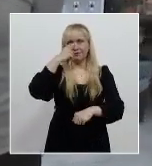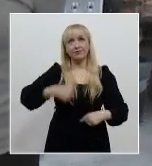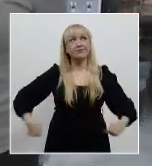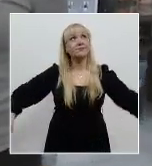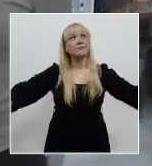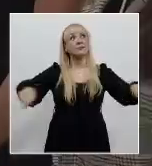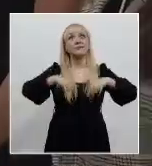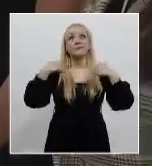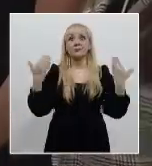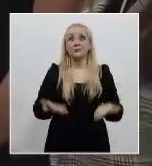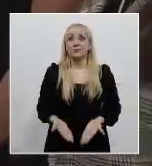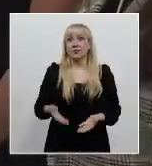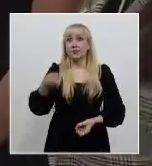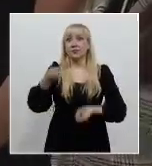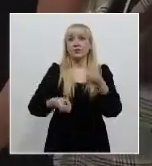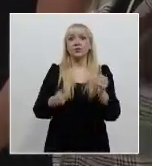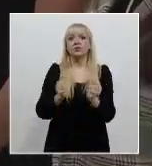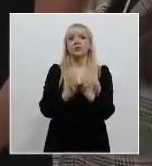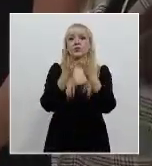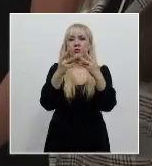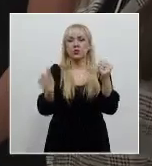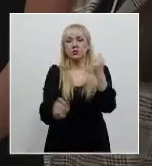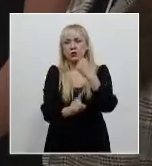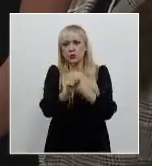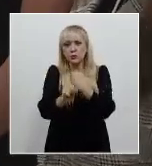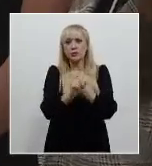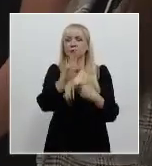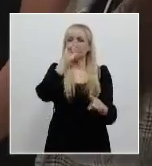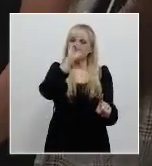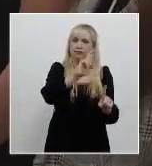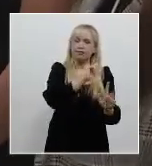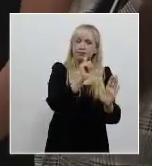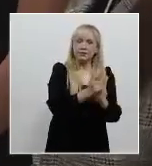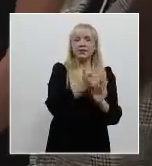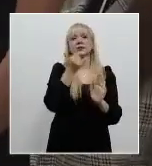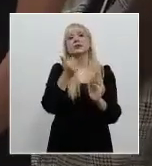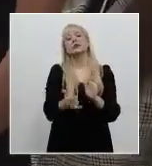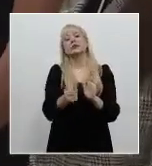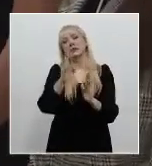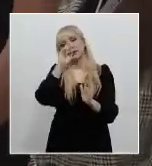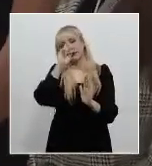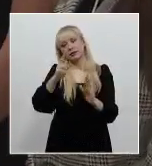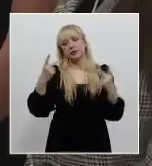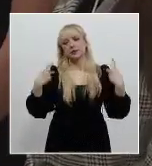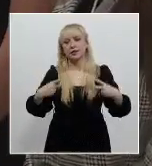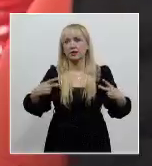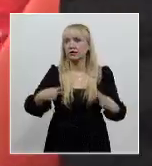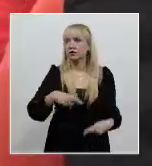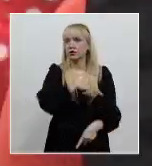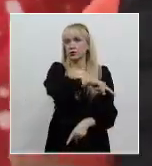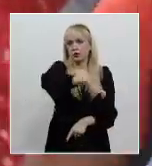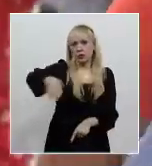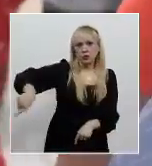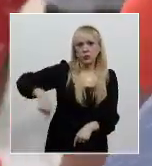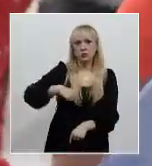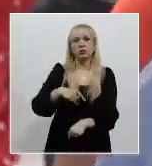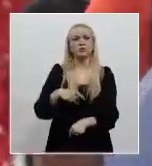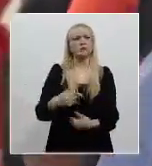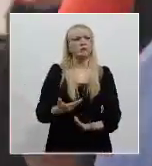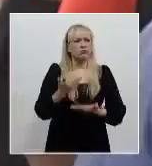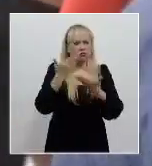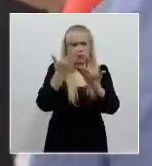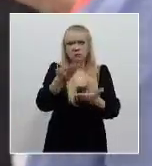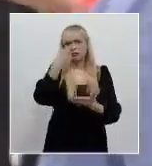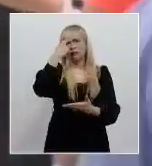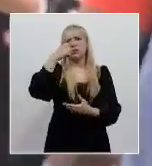instituto, mediante la resolución de conflictos con apego a derecho y respeto a la dignidad de las personas, garantizando el acceso